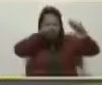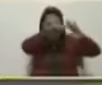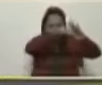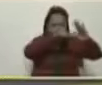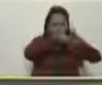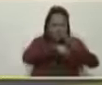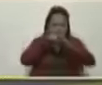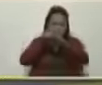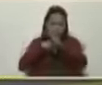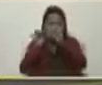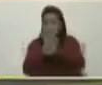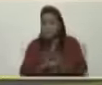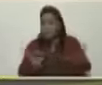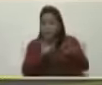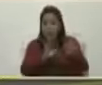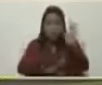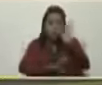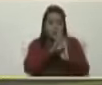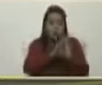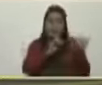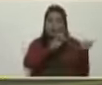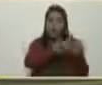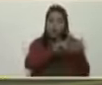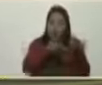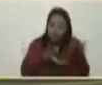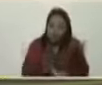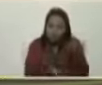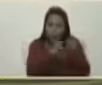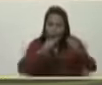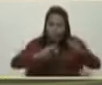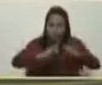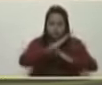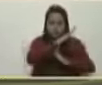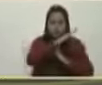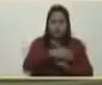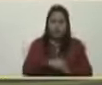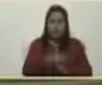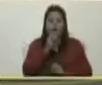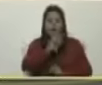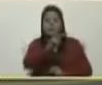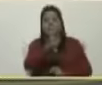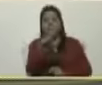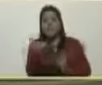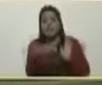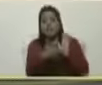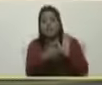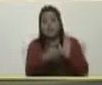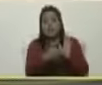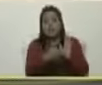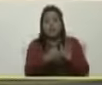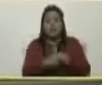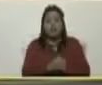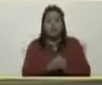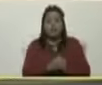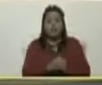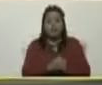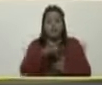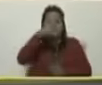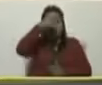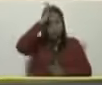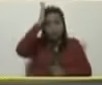Tenemos galpones para levante, ¿no?, con capacidad de 20.000 pollos cada galpón. Eso, el inicio y la